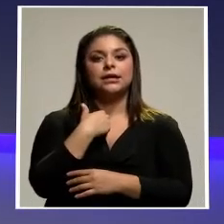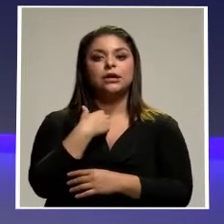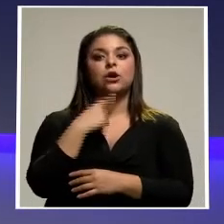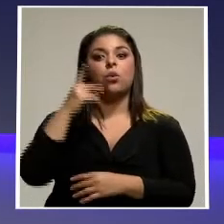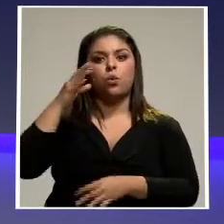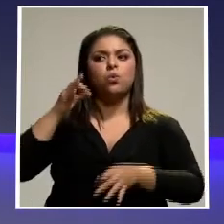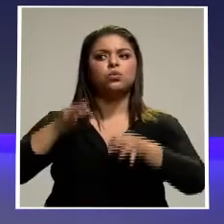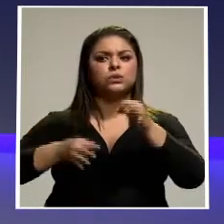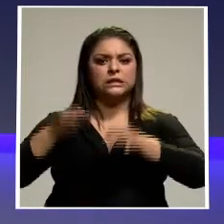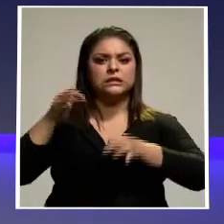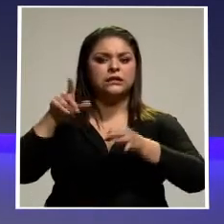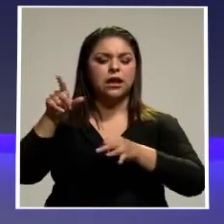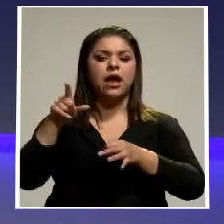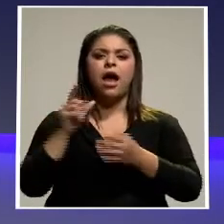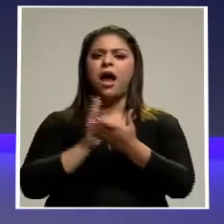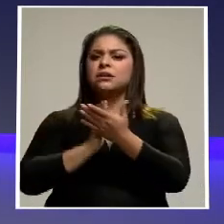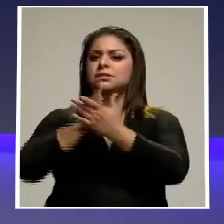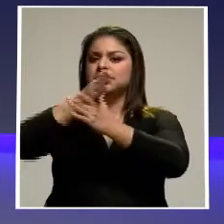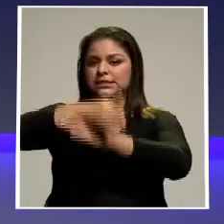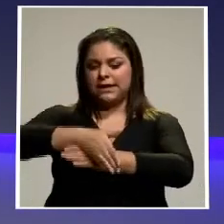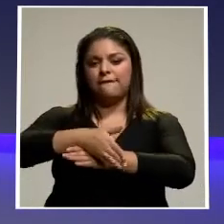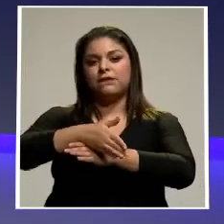más accesibles y